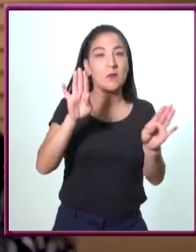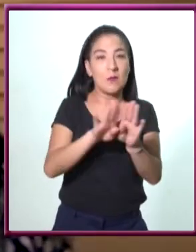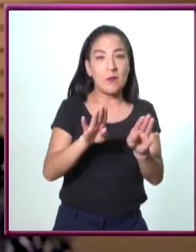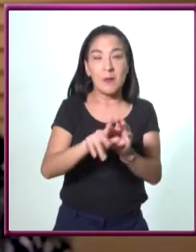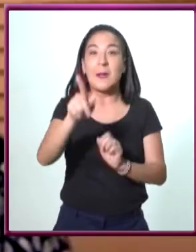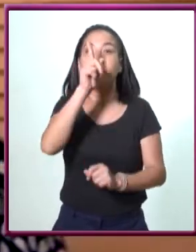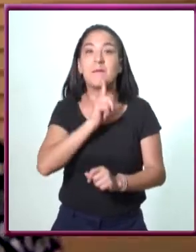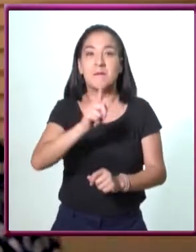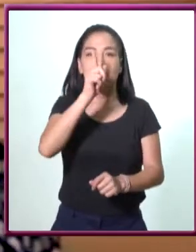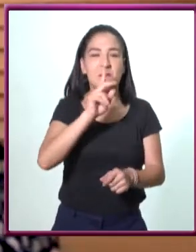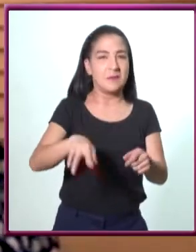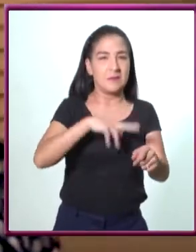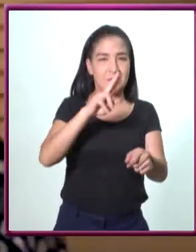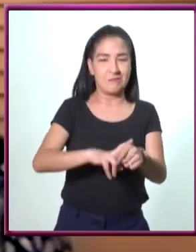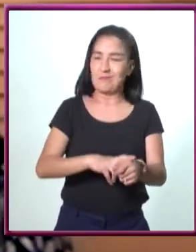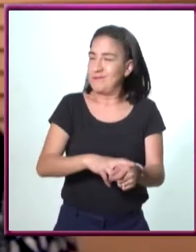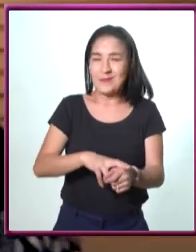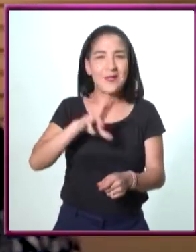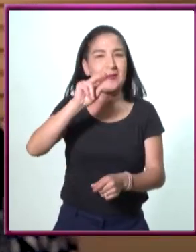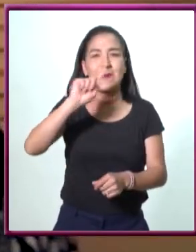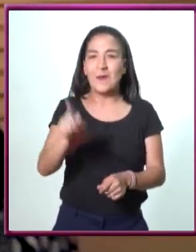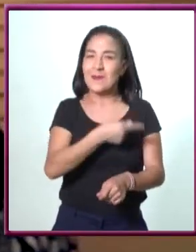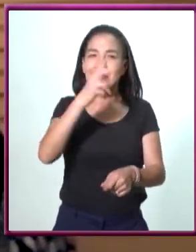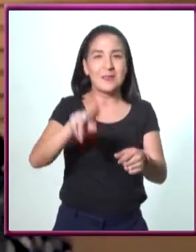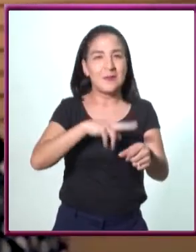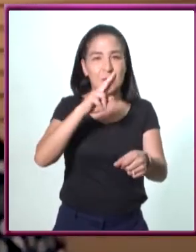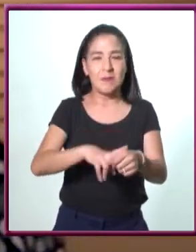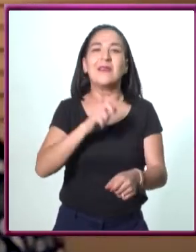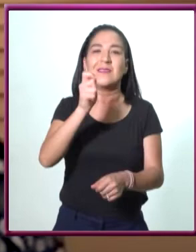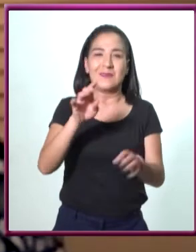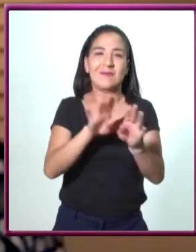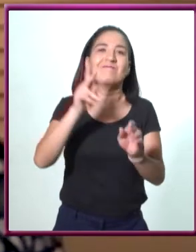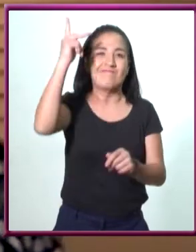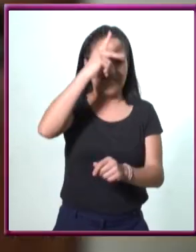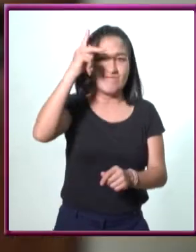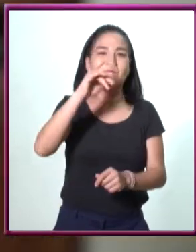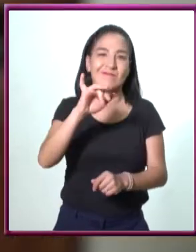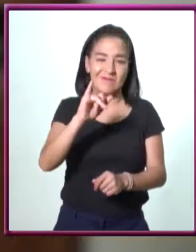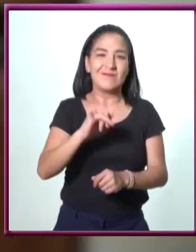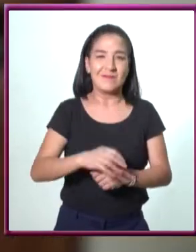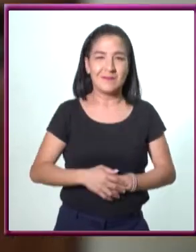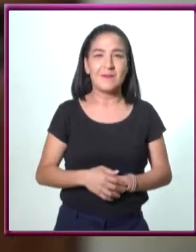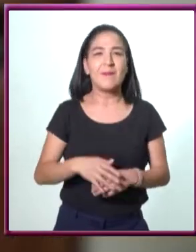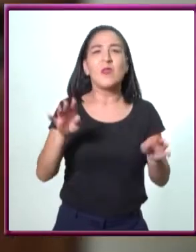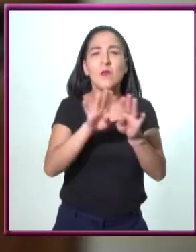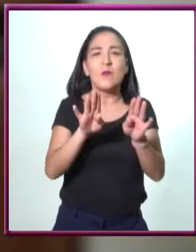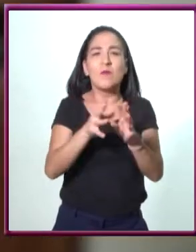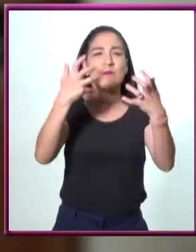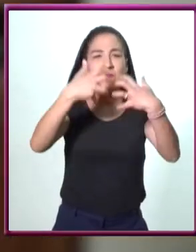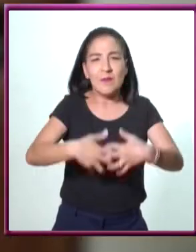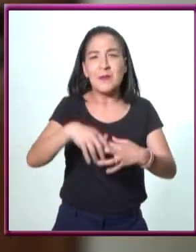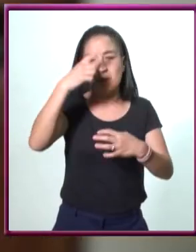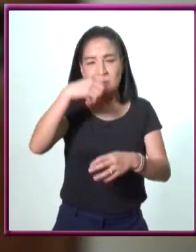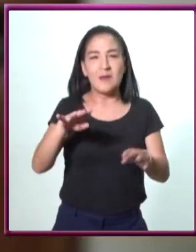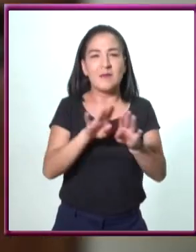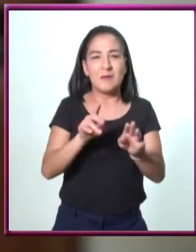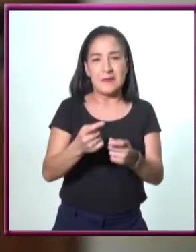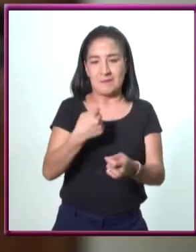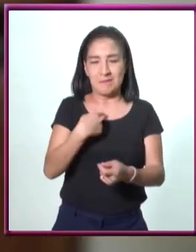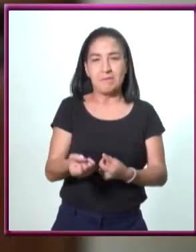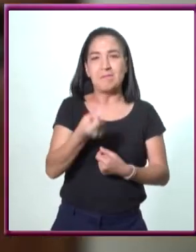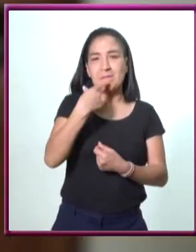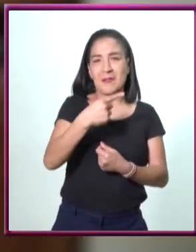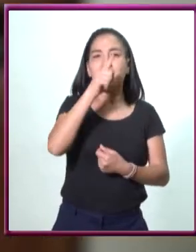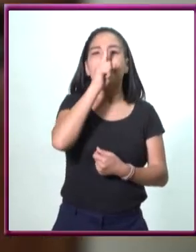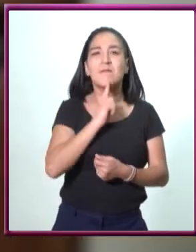mentiras normales no es normal y sí se asocia con patología. ¿Cómo funcionan los mecanismos para mentirnos a